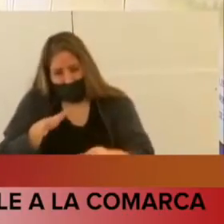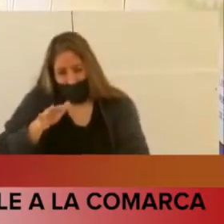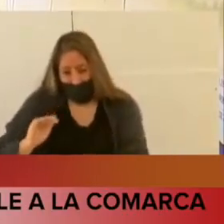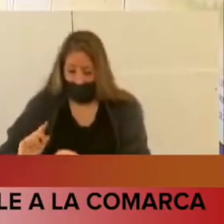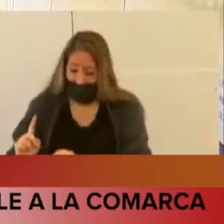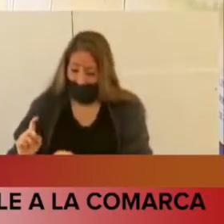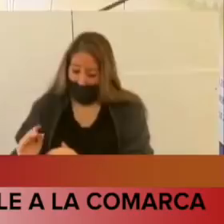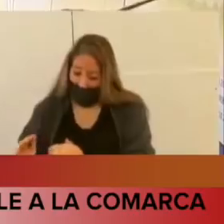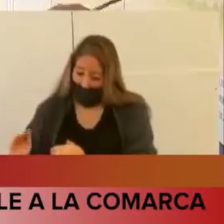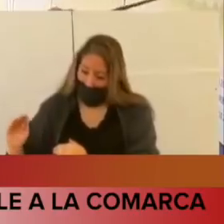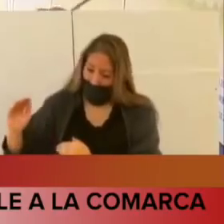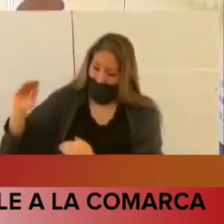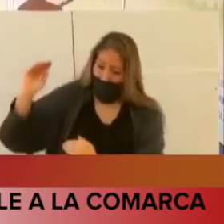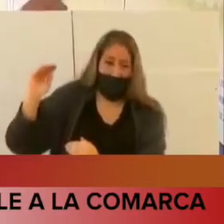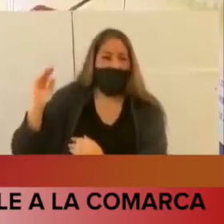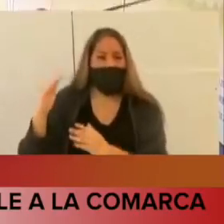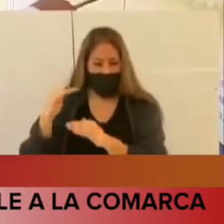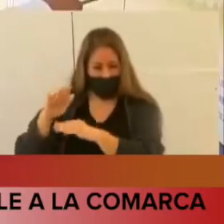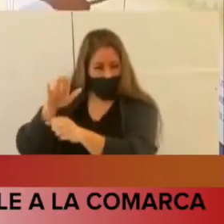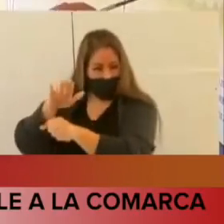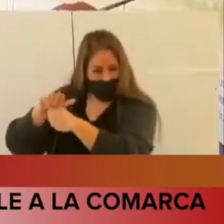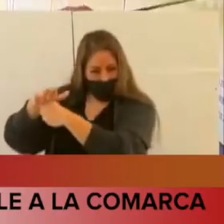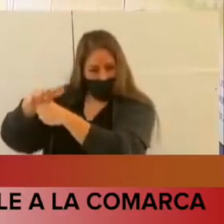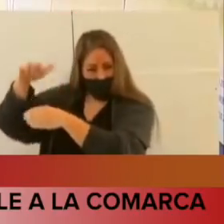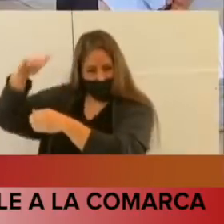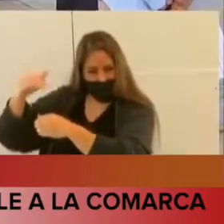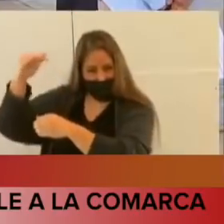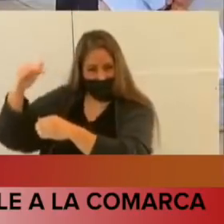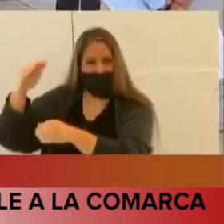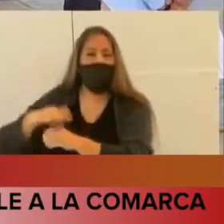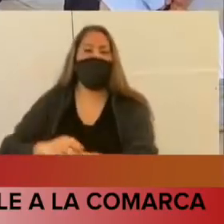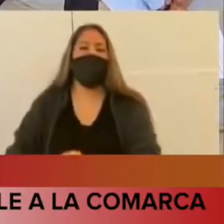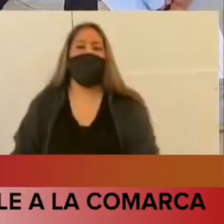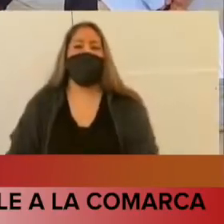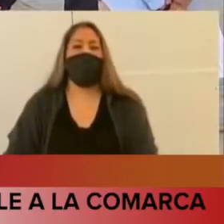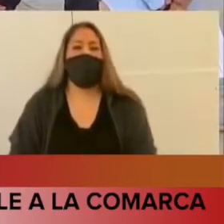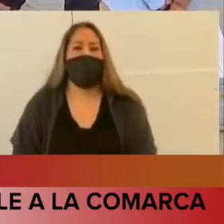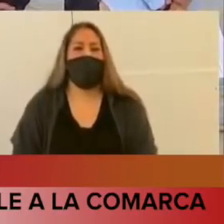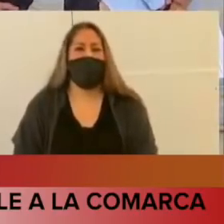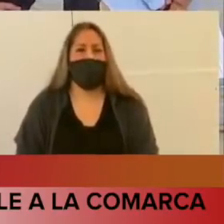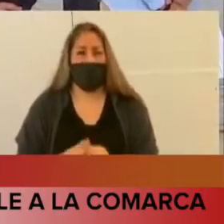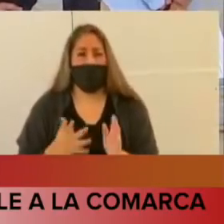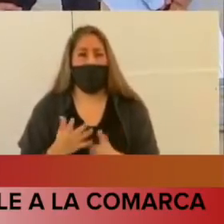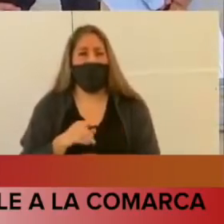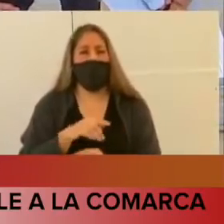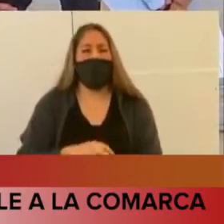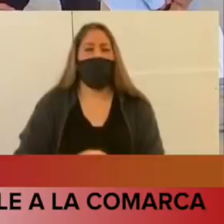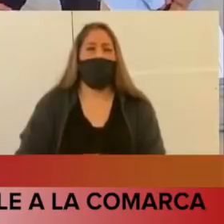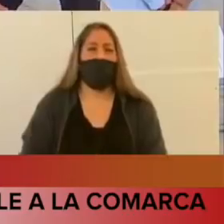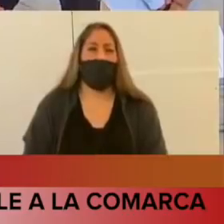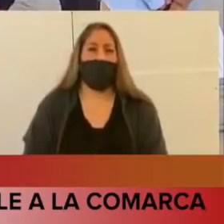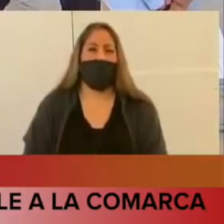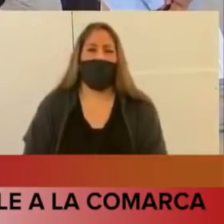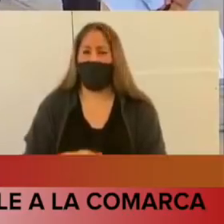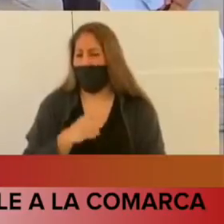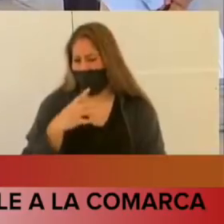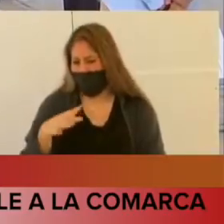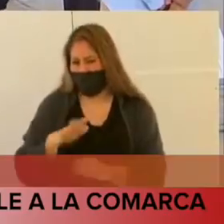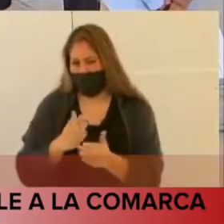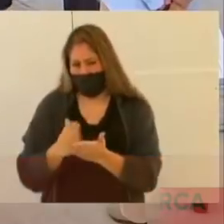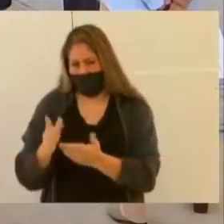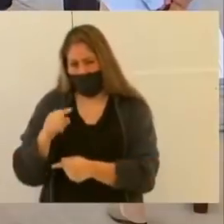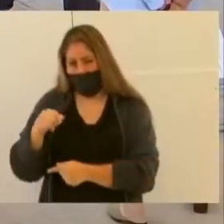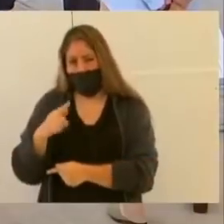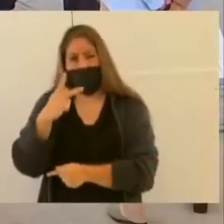aguas máximas ordinarios, el nivel de operación de la presa. Son 3,000 millones de metros cúbicos y